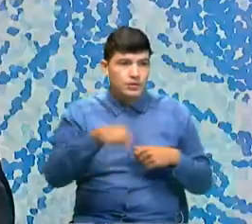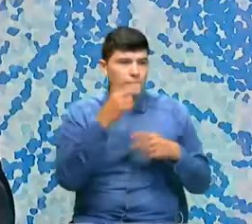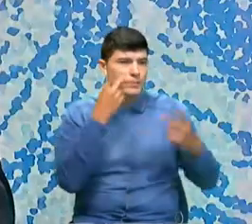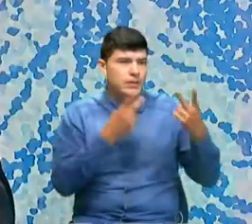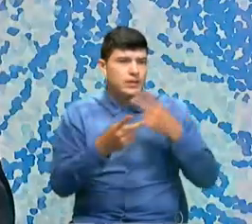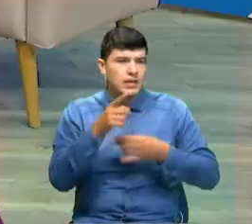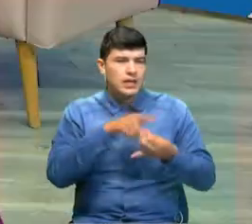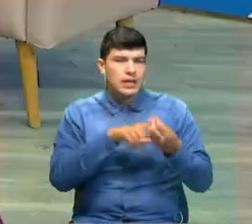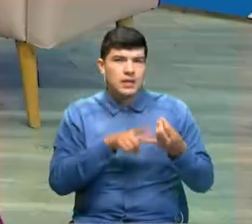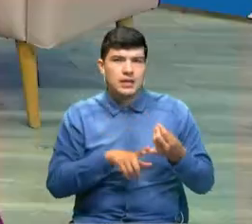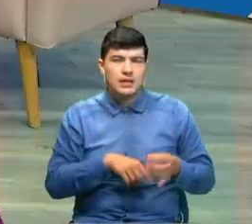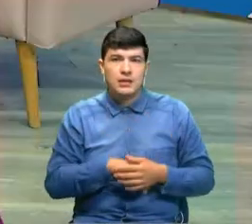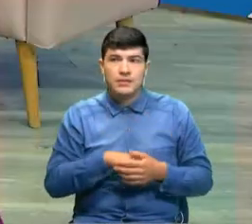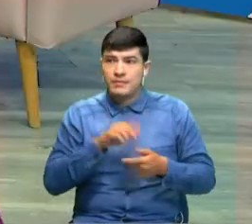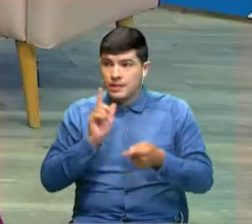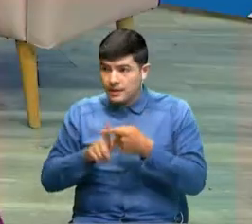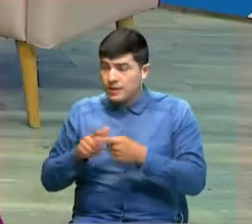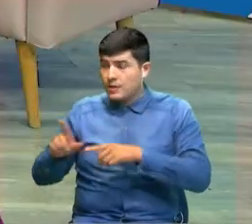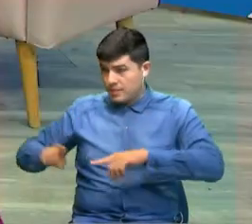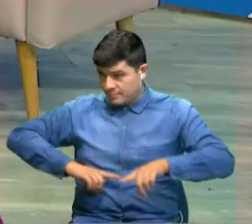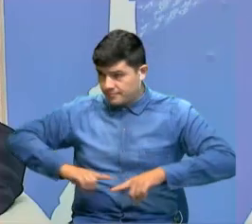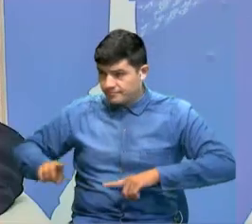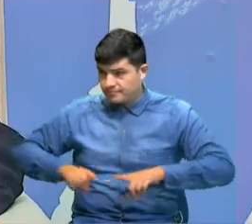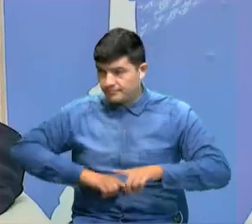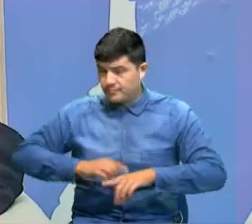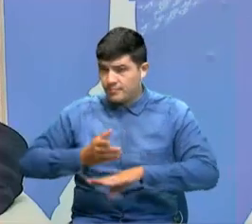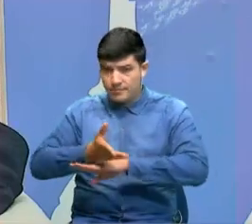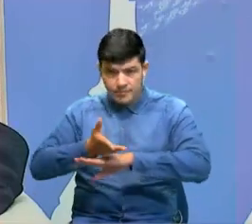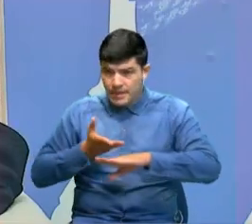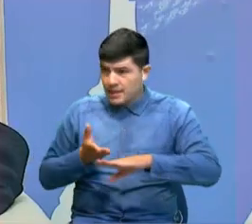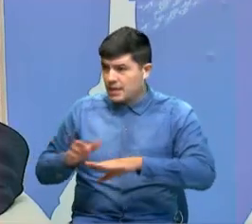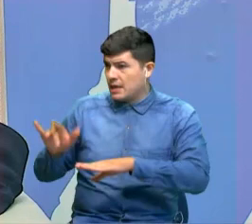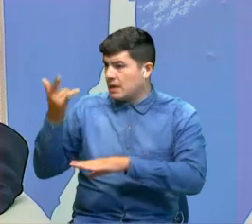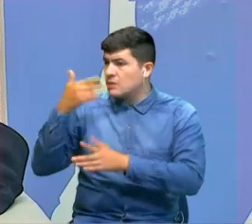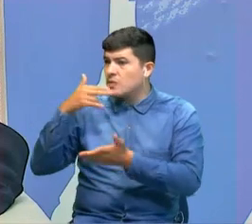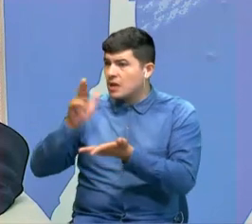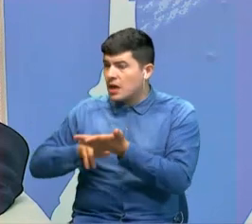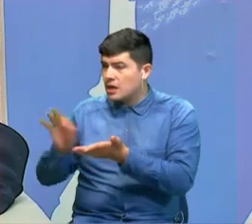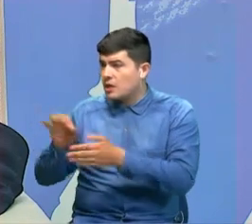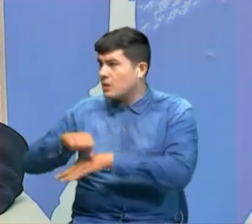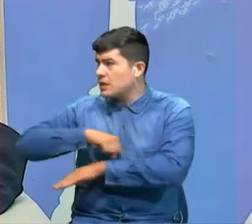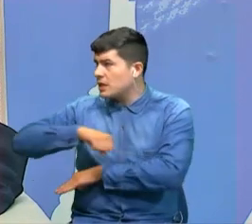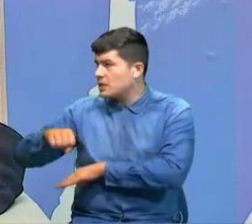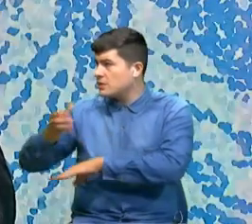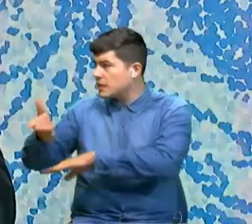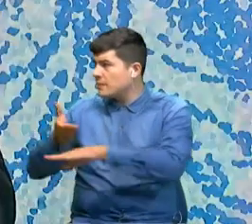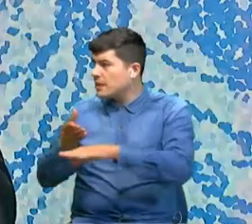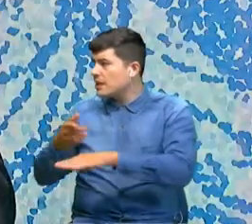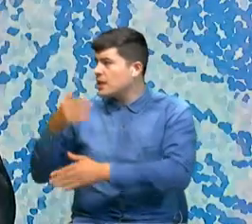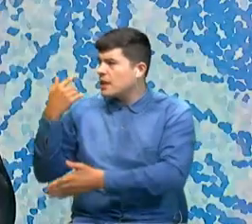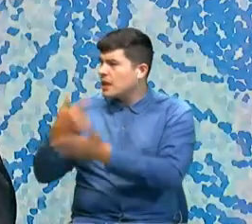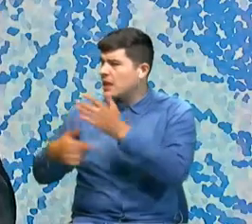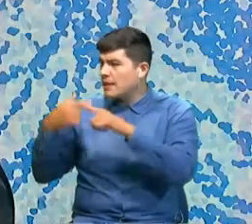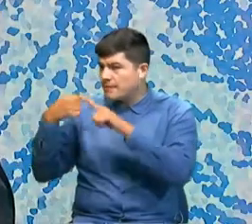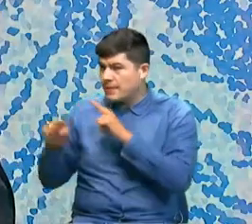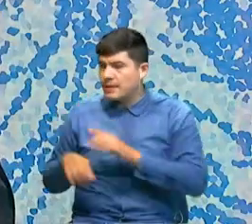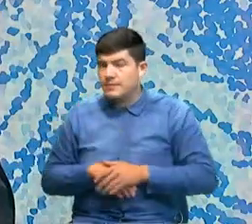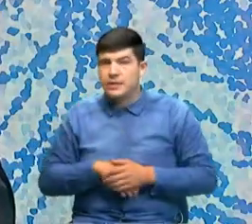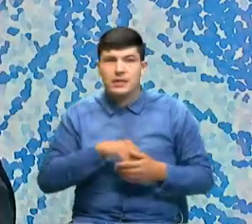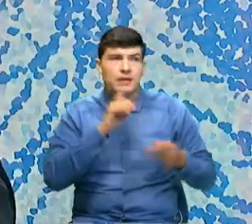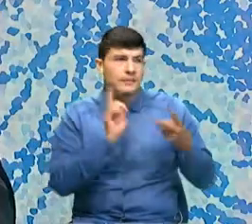convivencia. Inicialmente con la administración. Con la administración. Solicitarle alguna carta, un derecho de petición que debe enviarle.